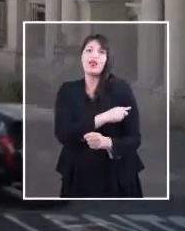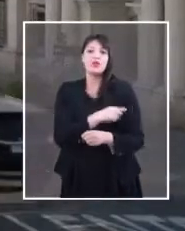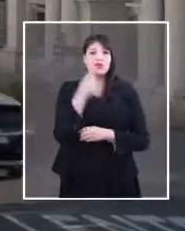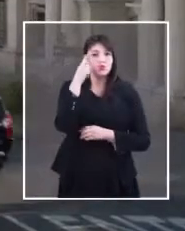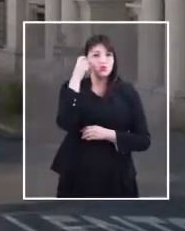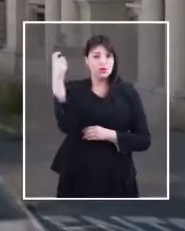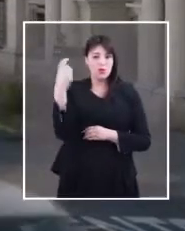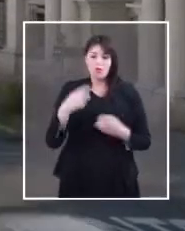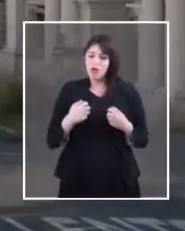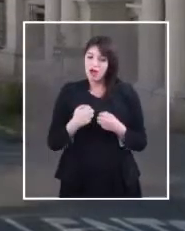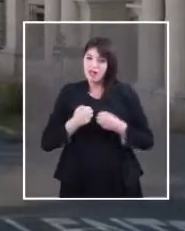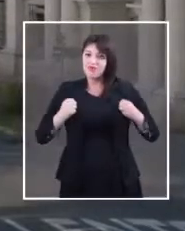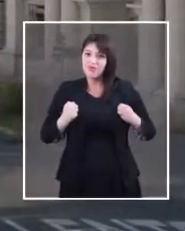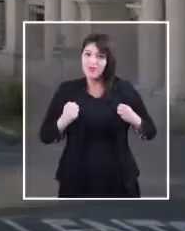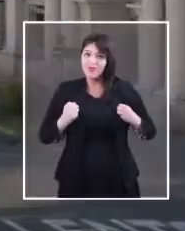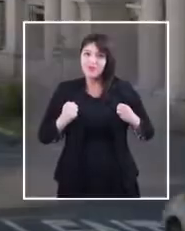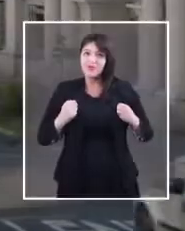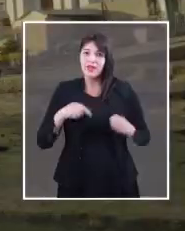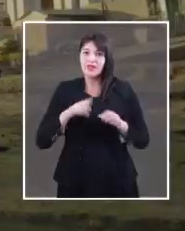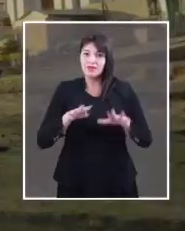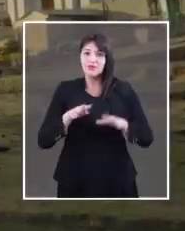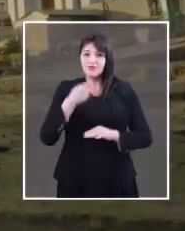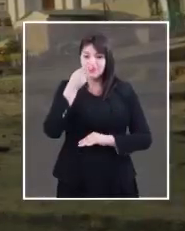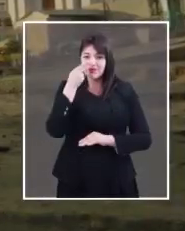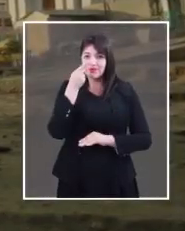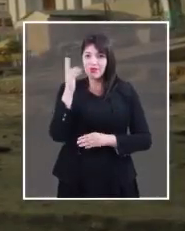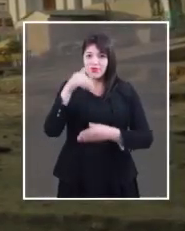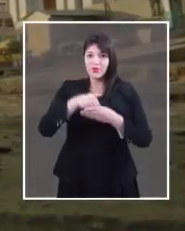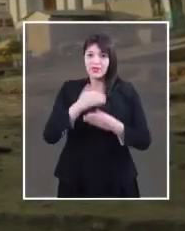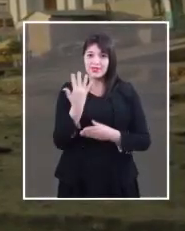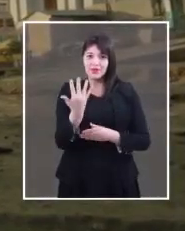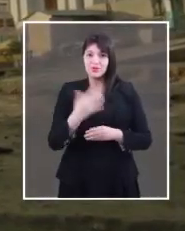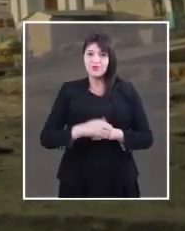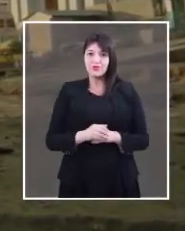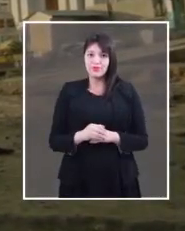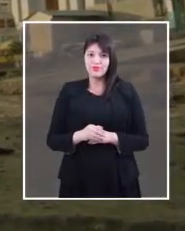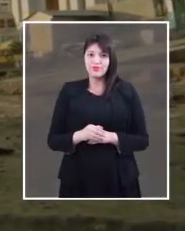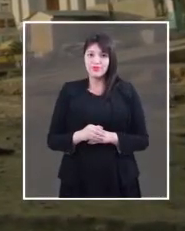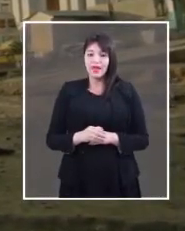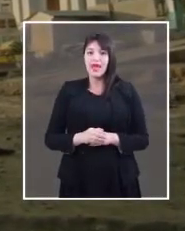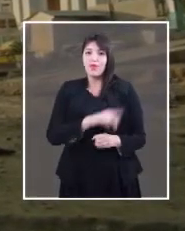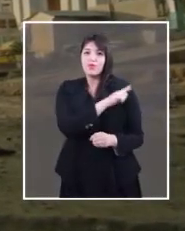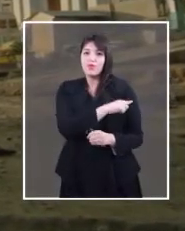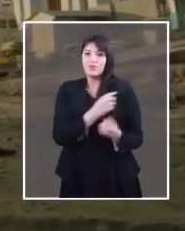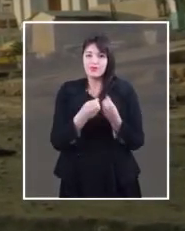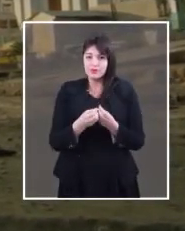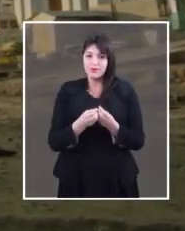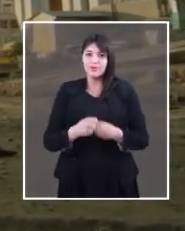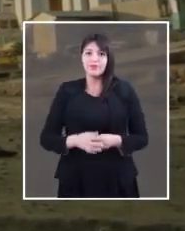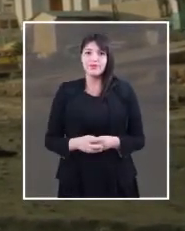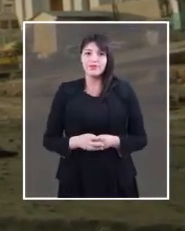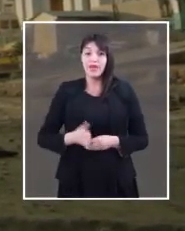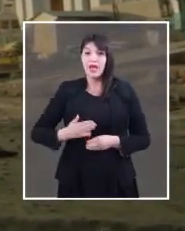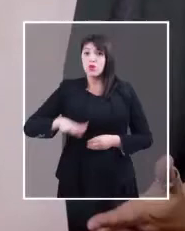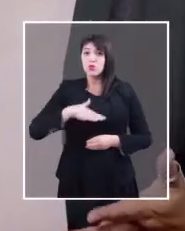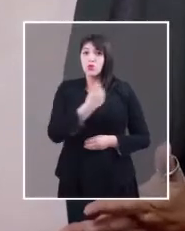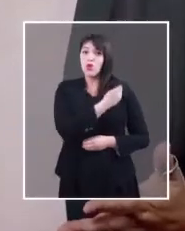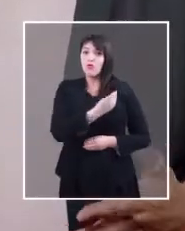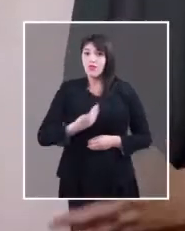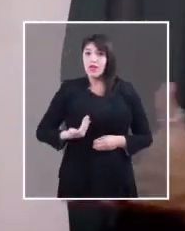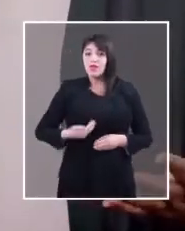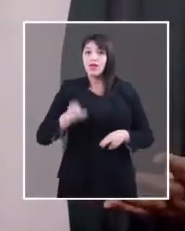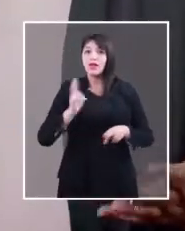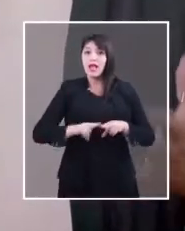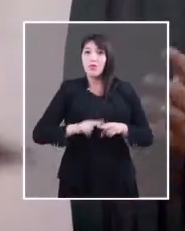donde millones soñamos y nos atrevemos. Este 19 de noviembre, vota 5. El poder de muchos. En nuestro